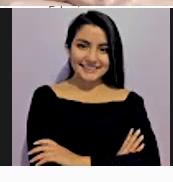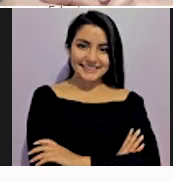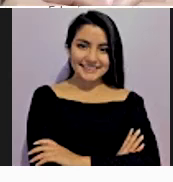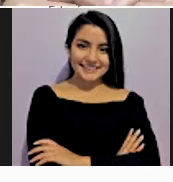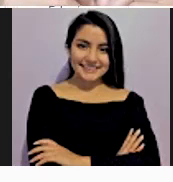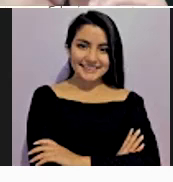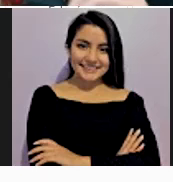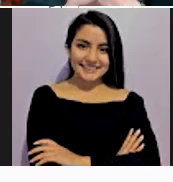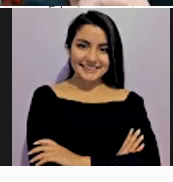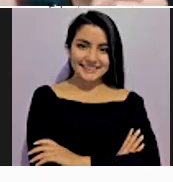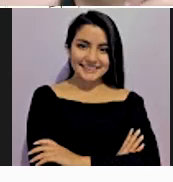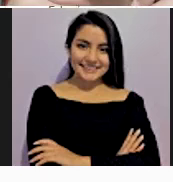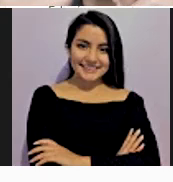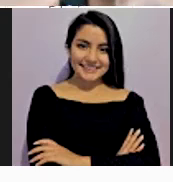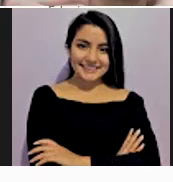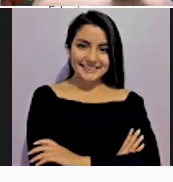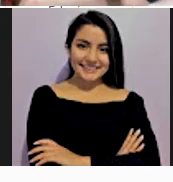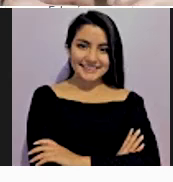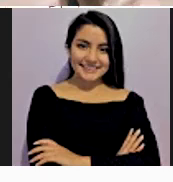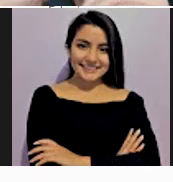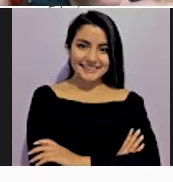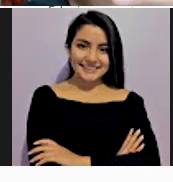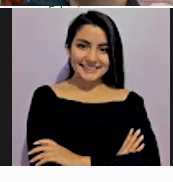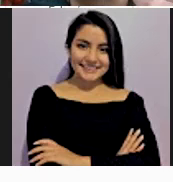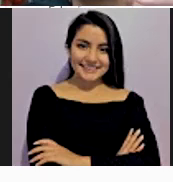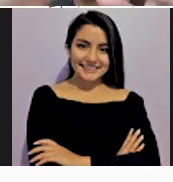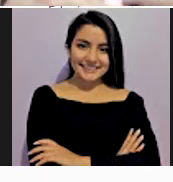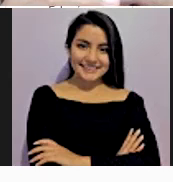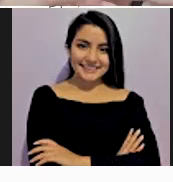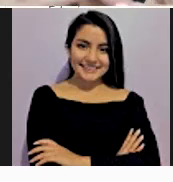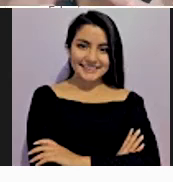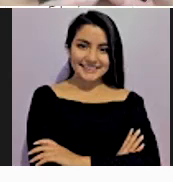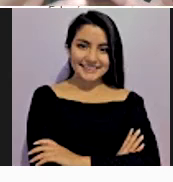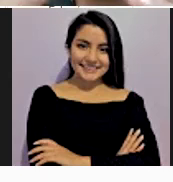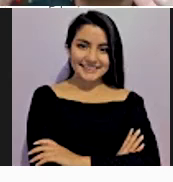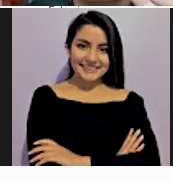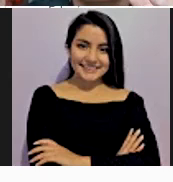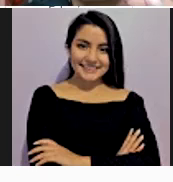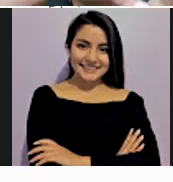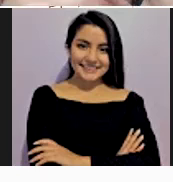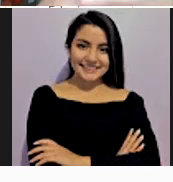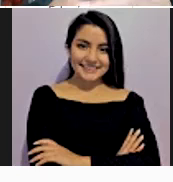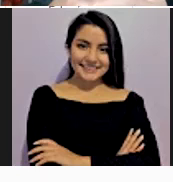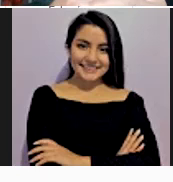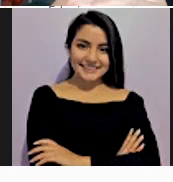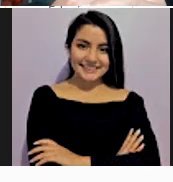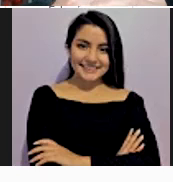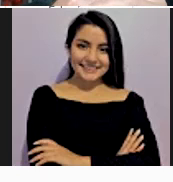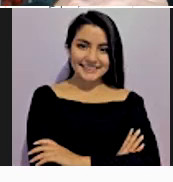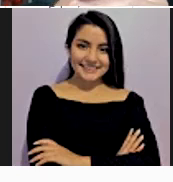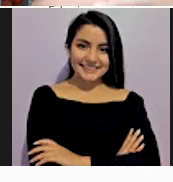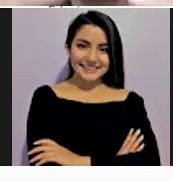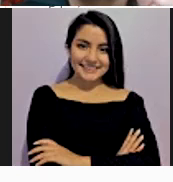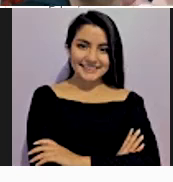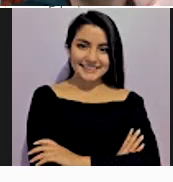sé, en la una sale 5, en la otra 5,1 o en la otra lo que sea, ¿no? Pues aquí el sedimento es bastante complicado,